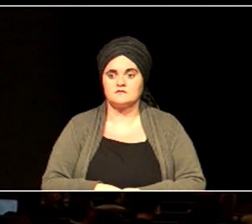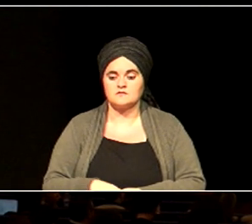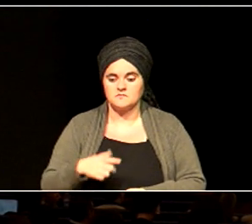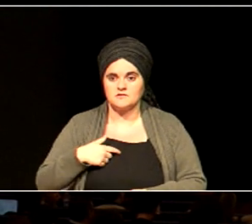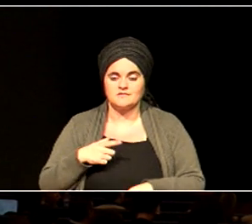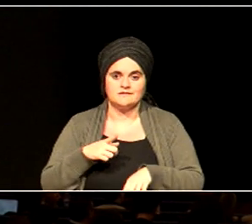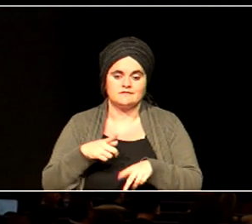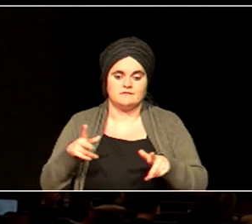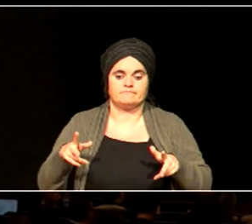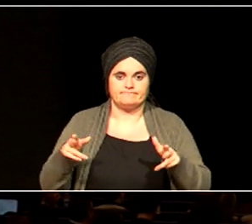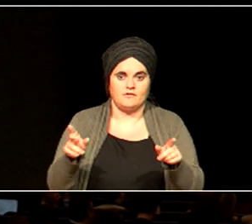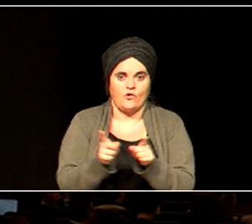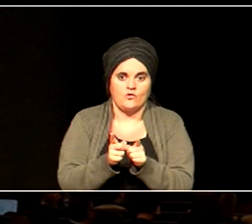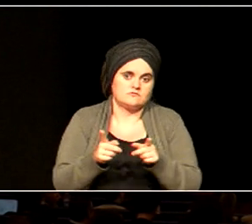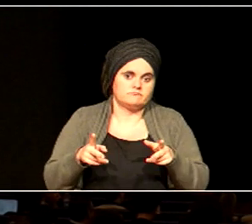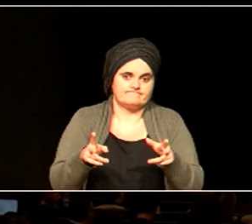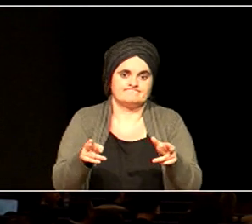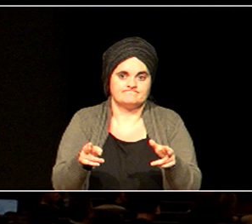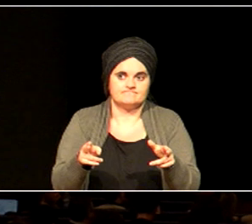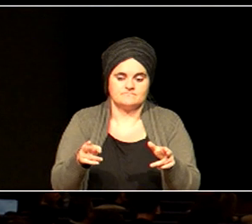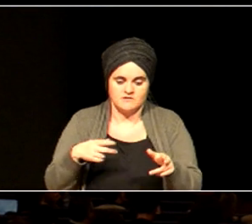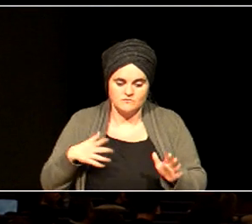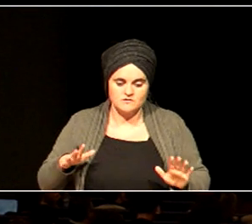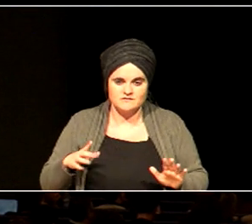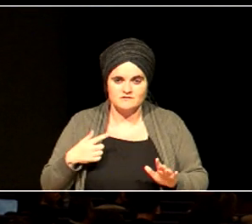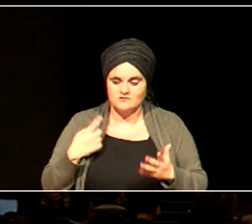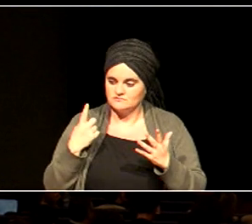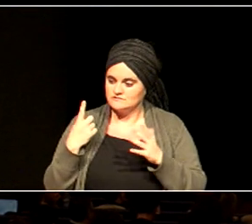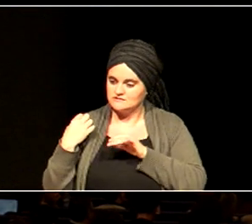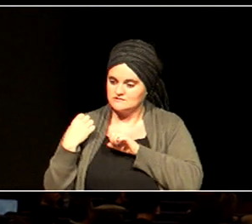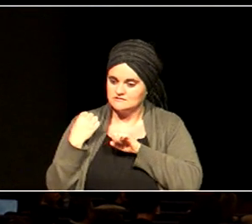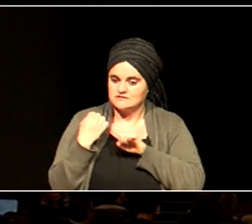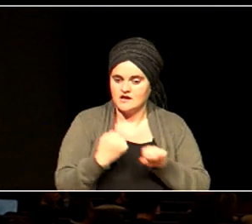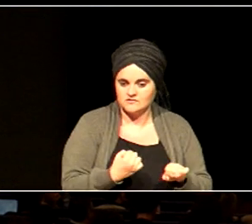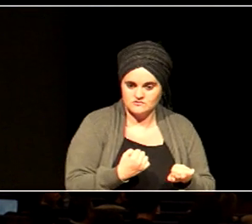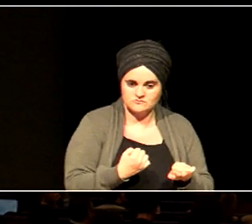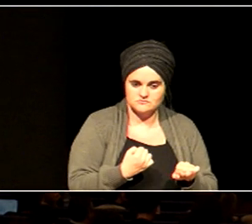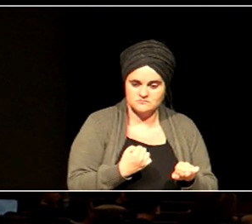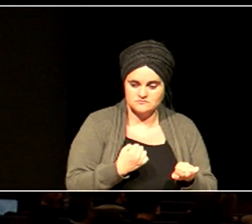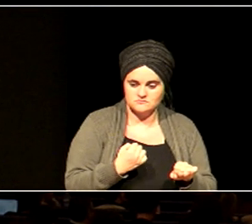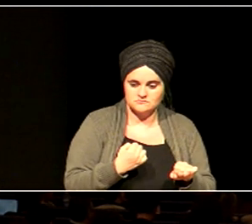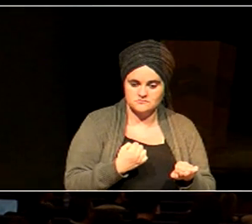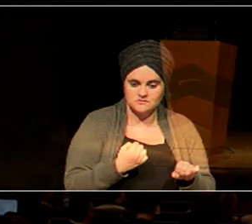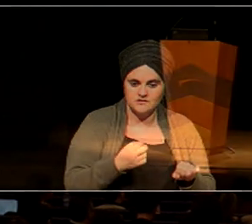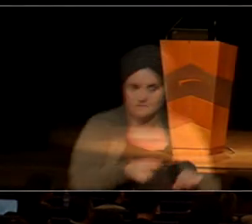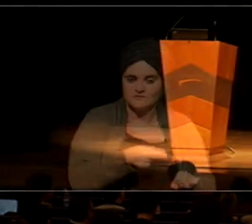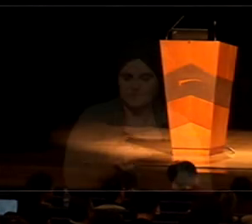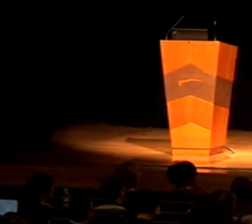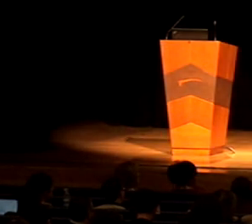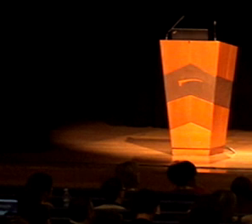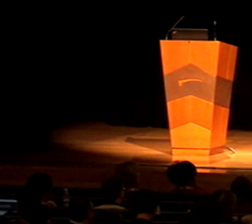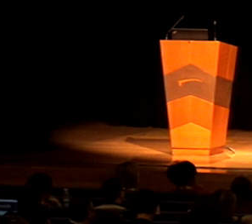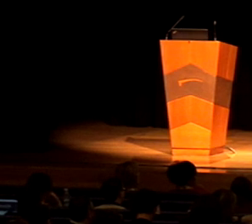honetan, esan ezake, ba, agian sei urtetan zehar, emaitz orokor onak egon direla,